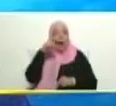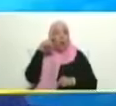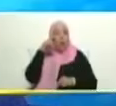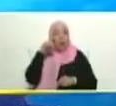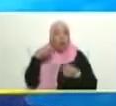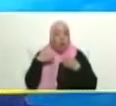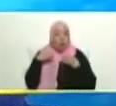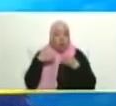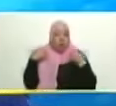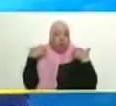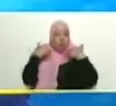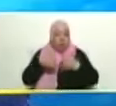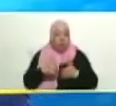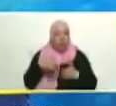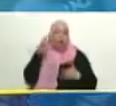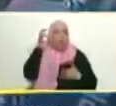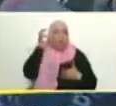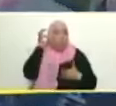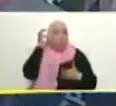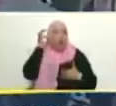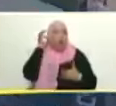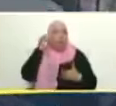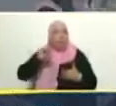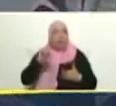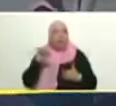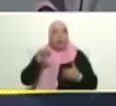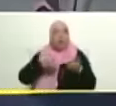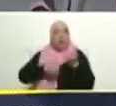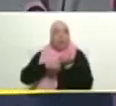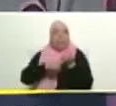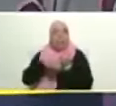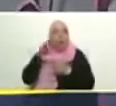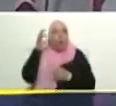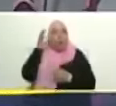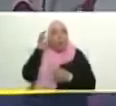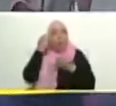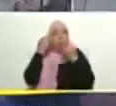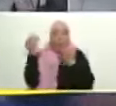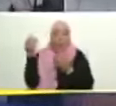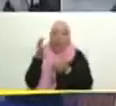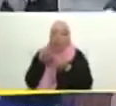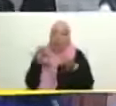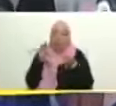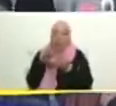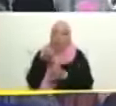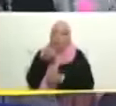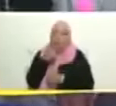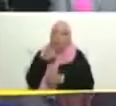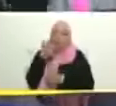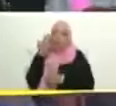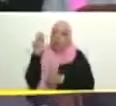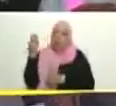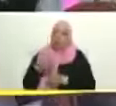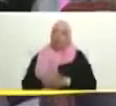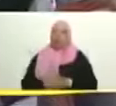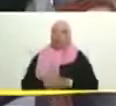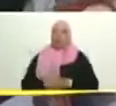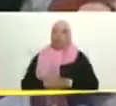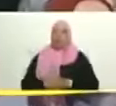de la mujer. Y bueno, bueno, para que vea un comentario. A su orden, mi comandante. Esta es la